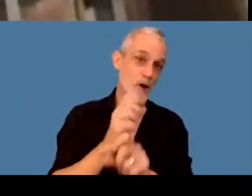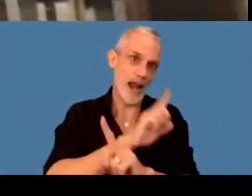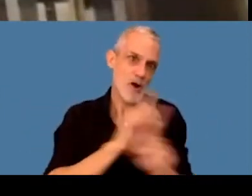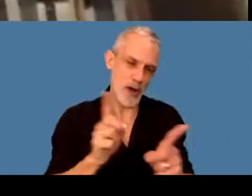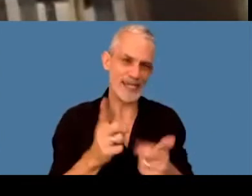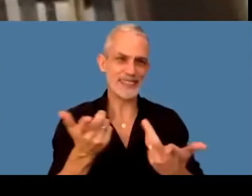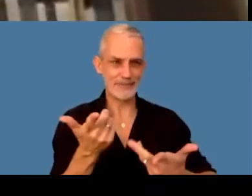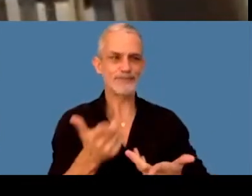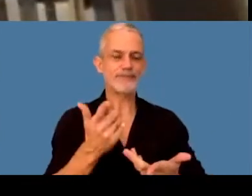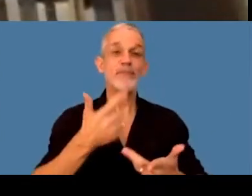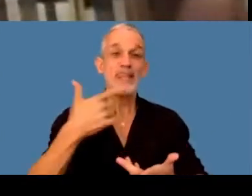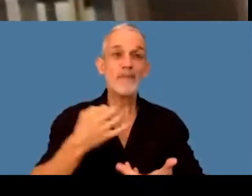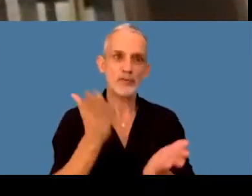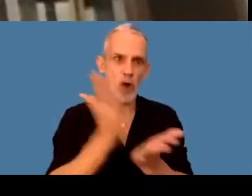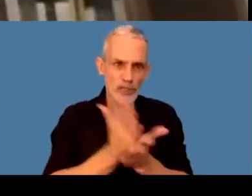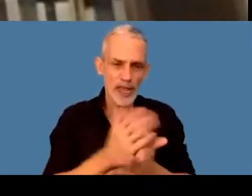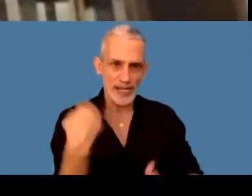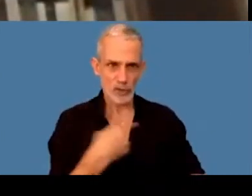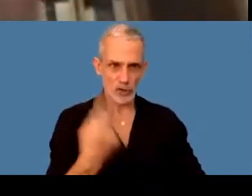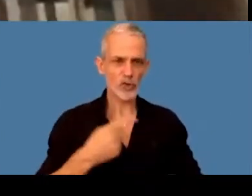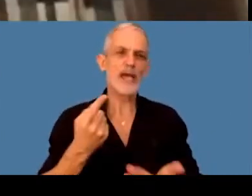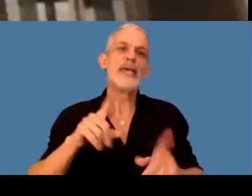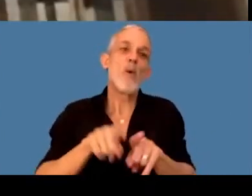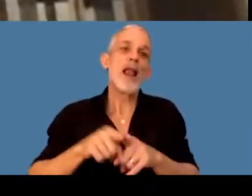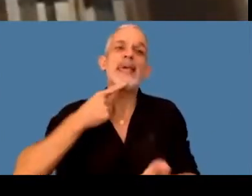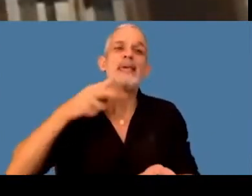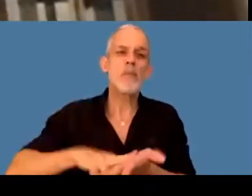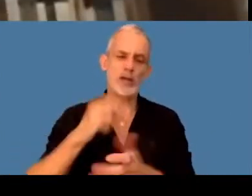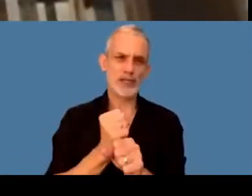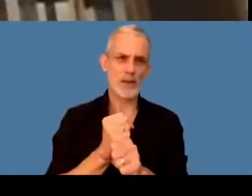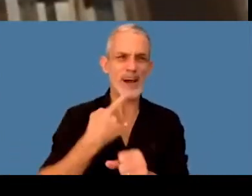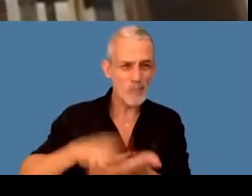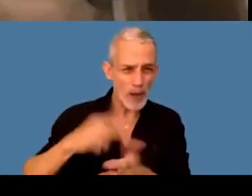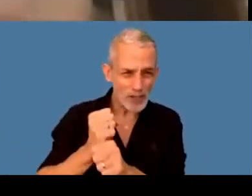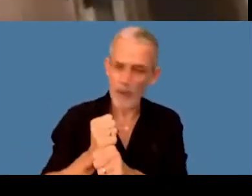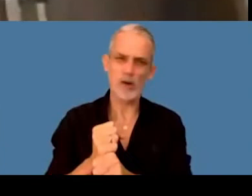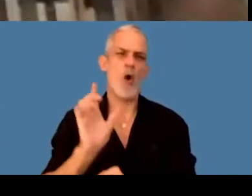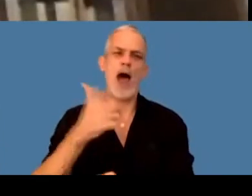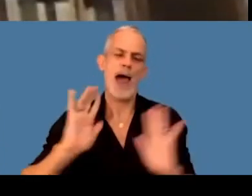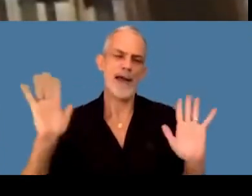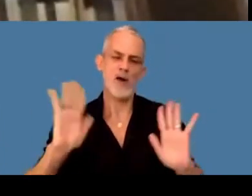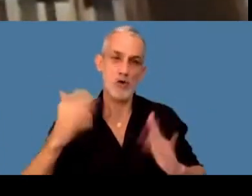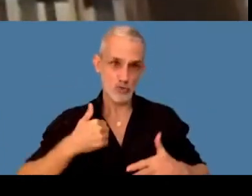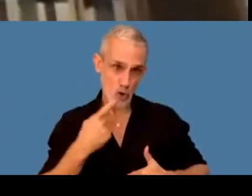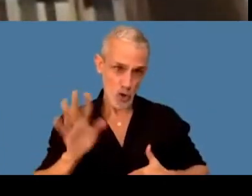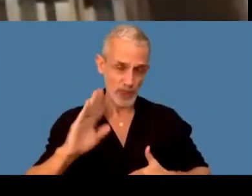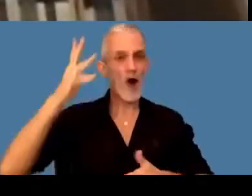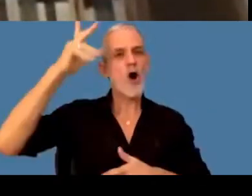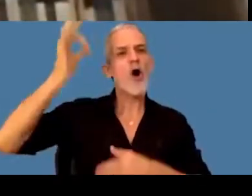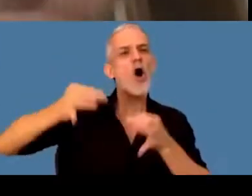en realidad son los derechos que tenemos, como los impuestos al trabajo. No hay impuestos al trabajo. No lo dije yo, lo dijo la Corte